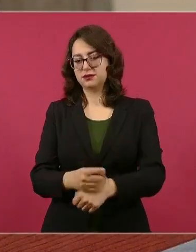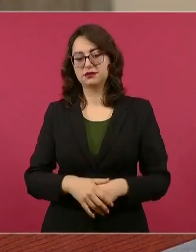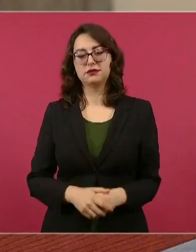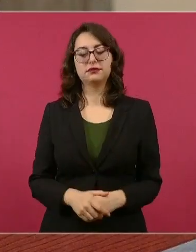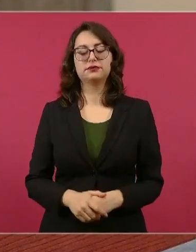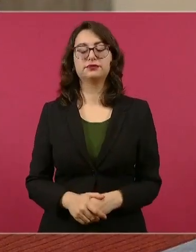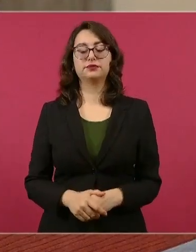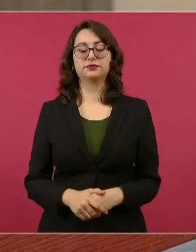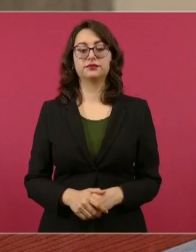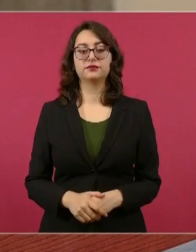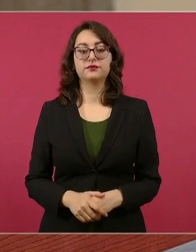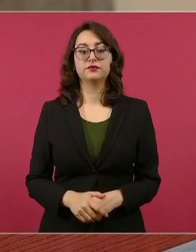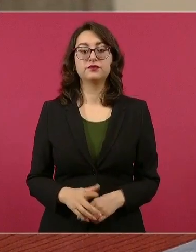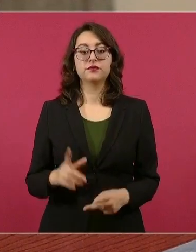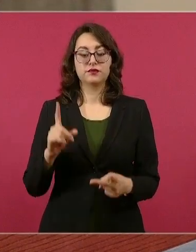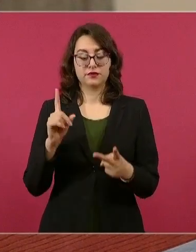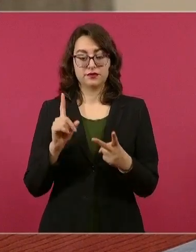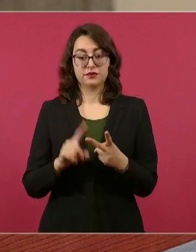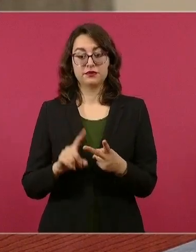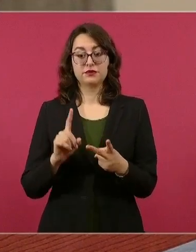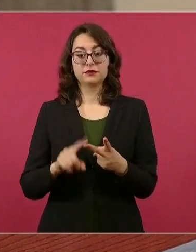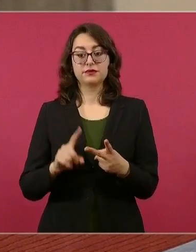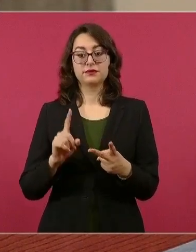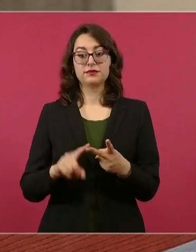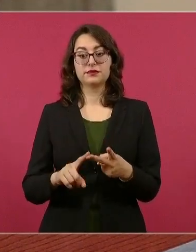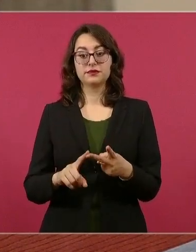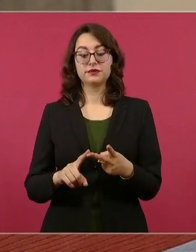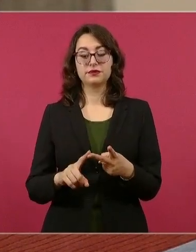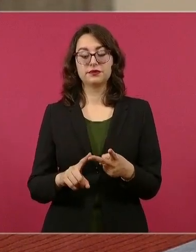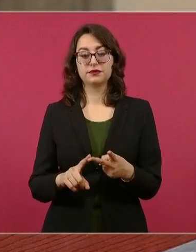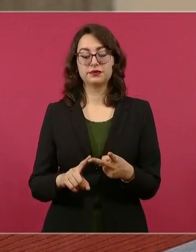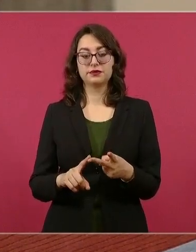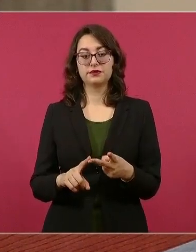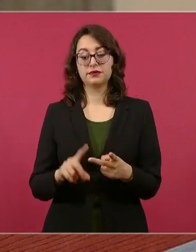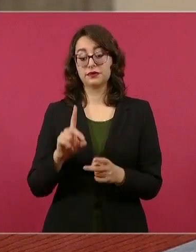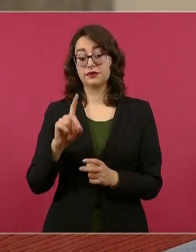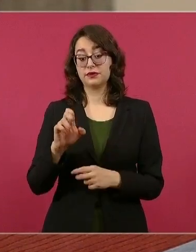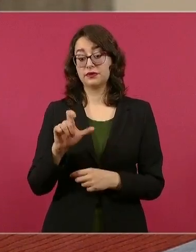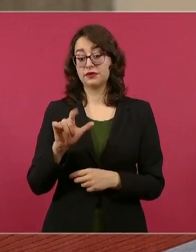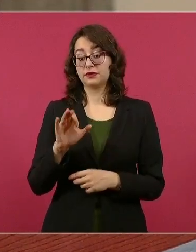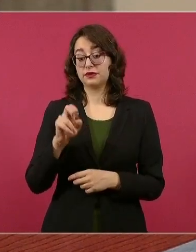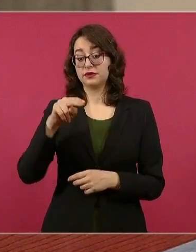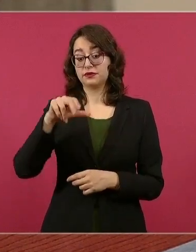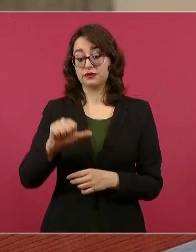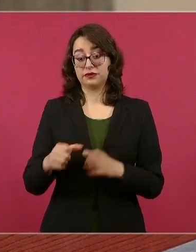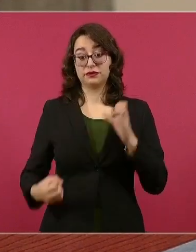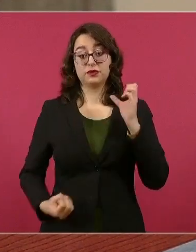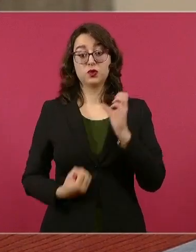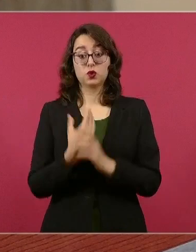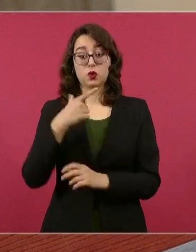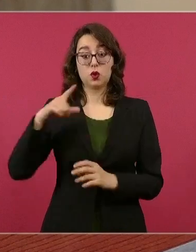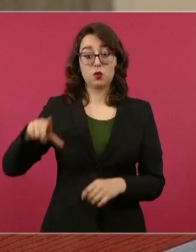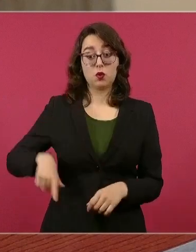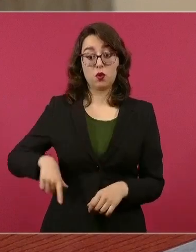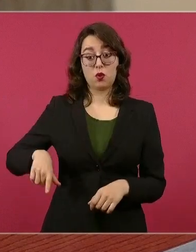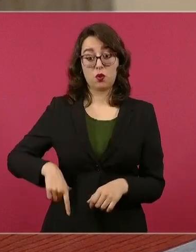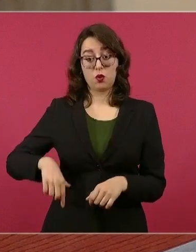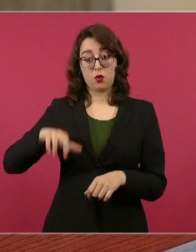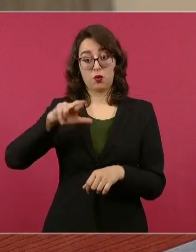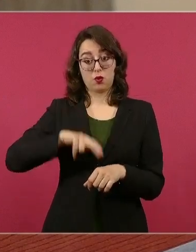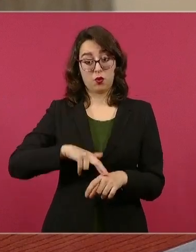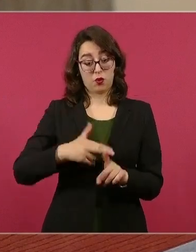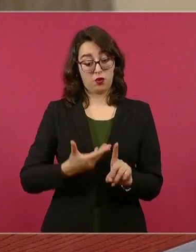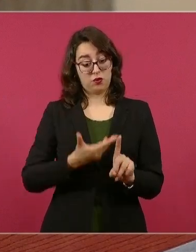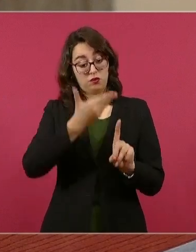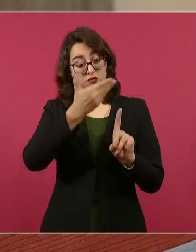es ingenuo creer que la llegada de Delfina significará el desmantelamiento de